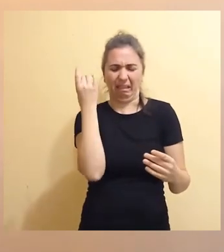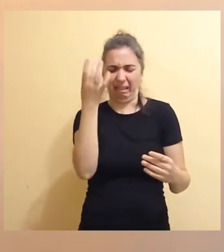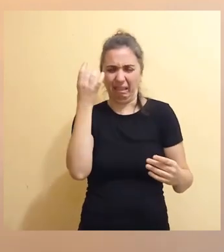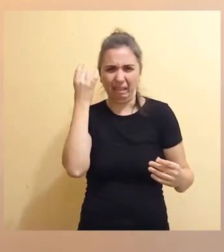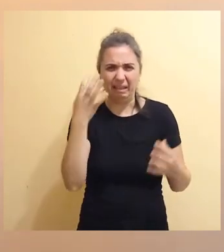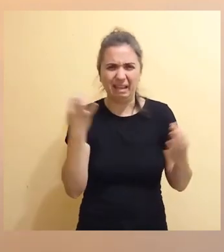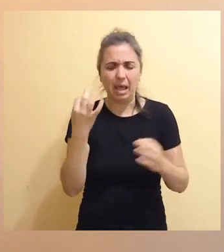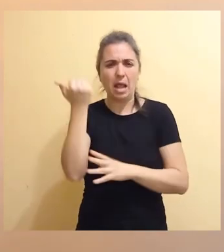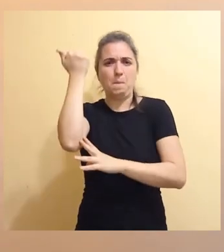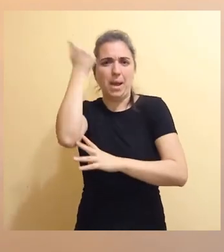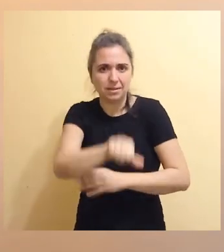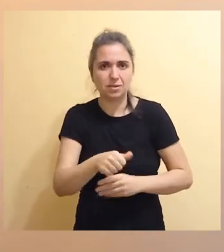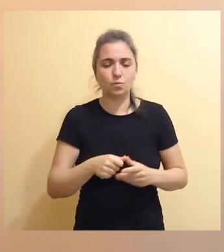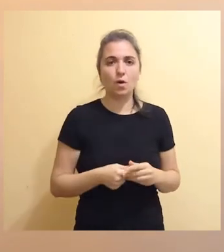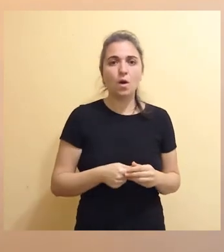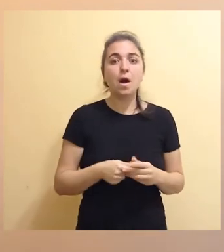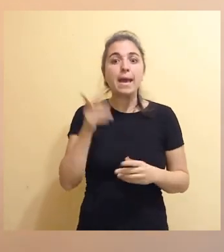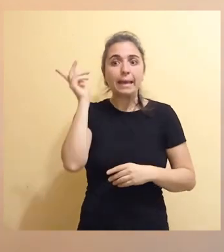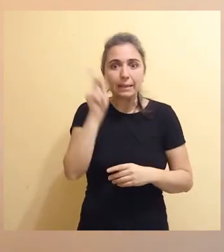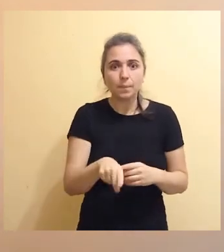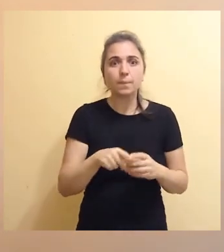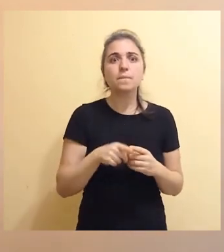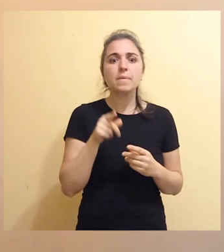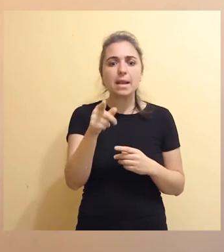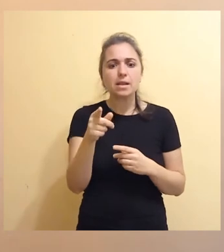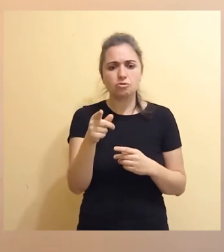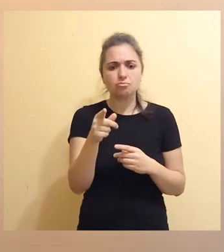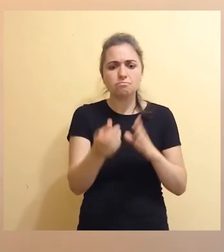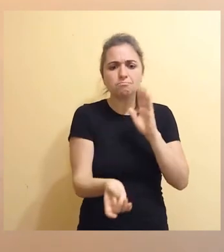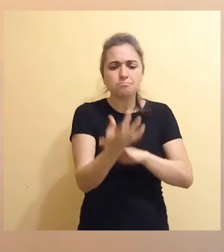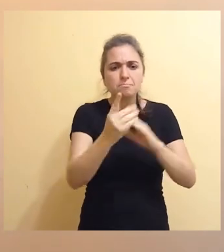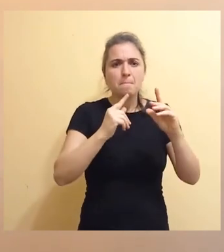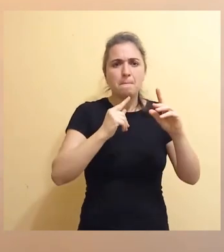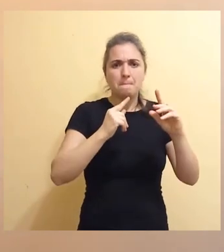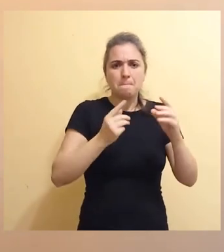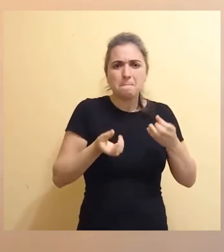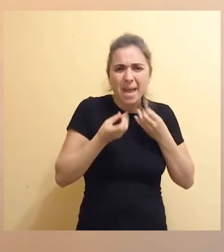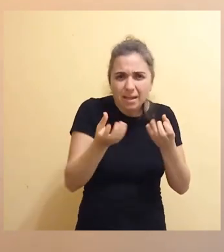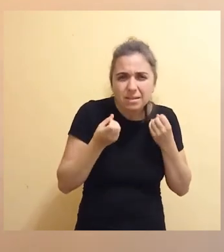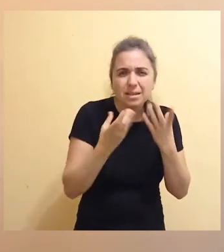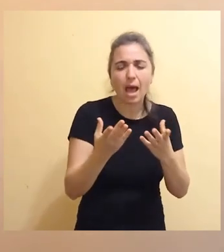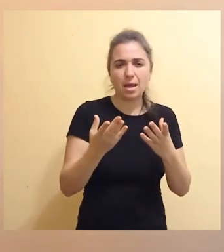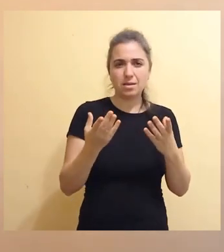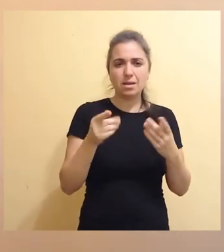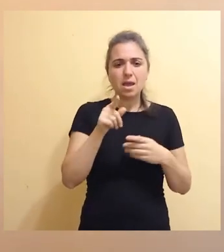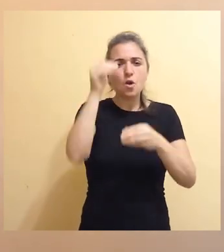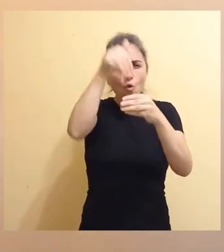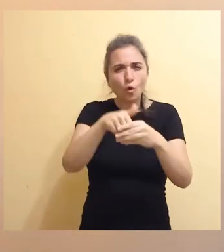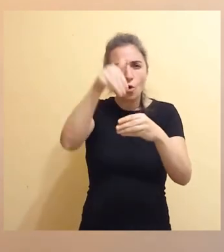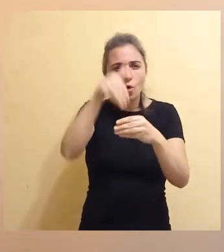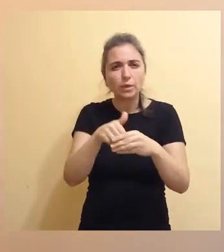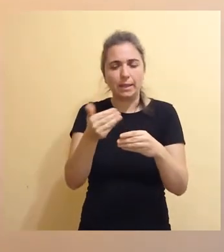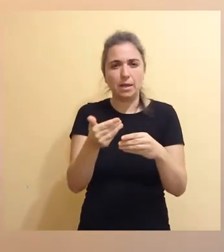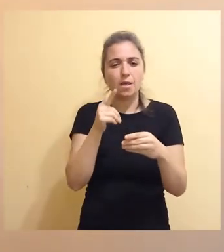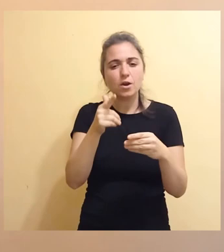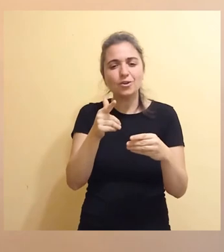como la absurdez del el machismo, ¿no? Y que genere mensajes y que genere